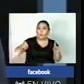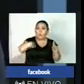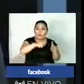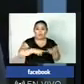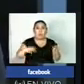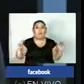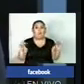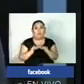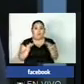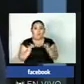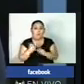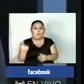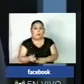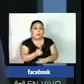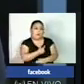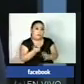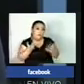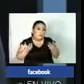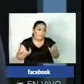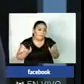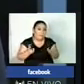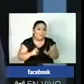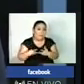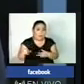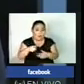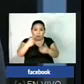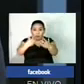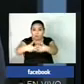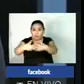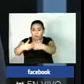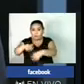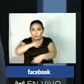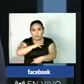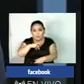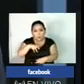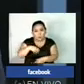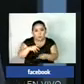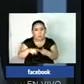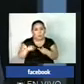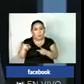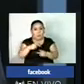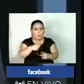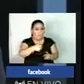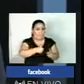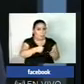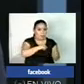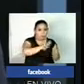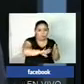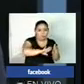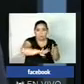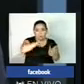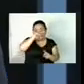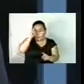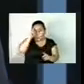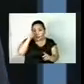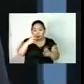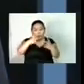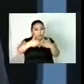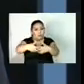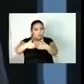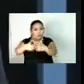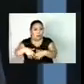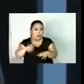como muchas personas que son empresarios digamos de cuenta propia muchas empresas van